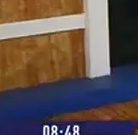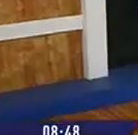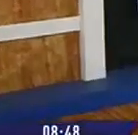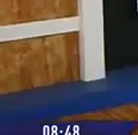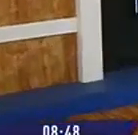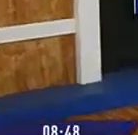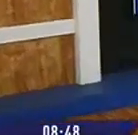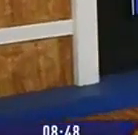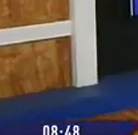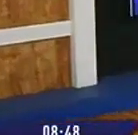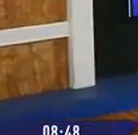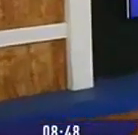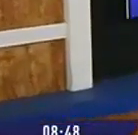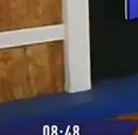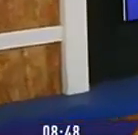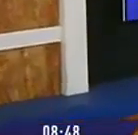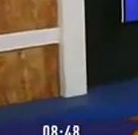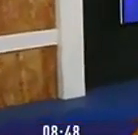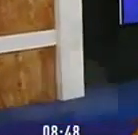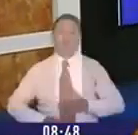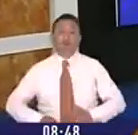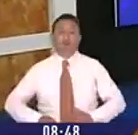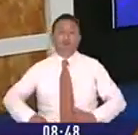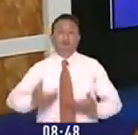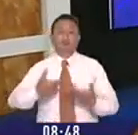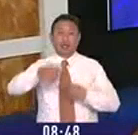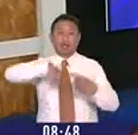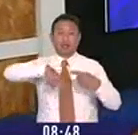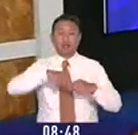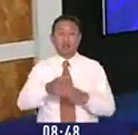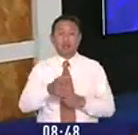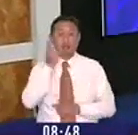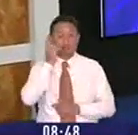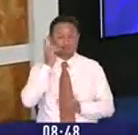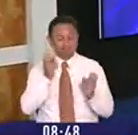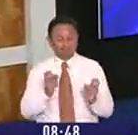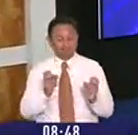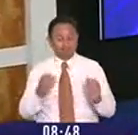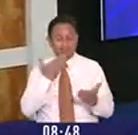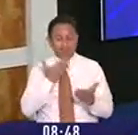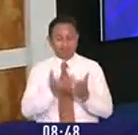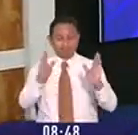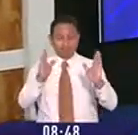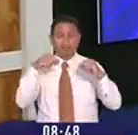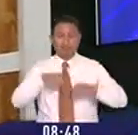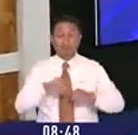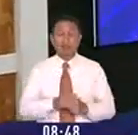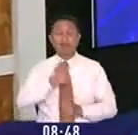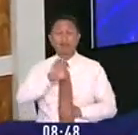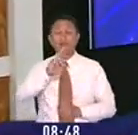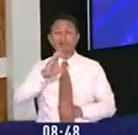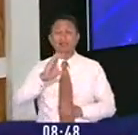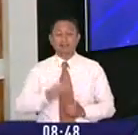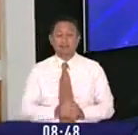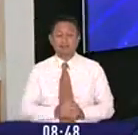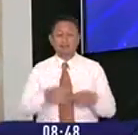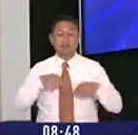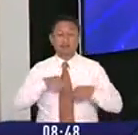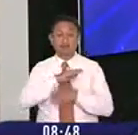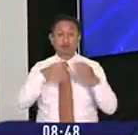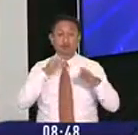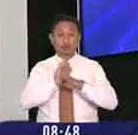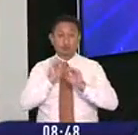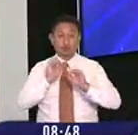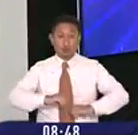venimos. Hoy estamos de vuelta, aprovecho en el desayuno, gracias por acompañarnos acá en Televicentro. Nuestra señal está en todo el